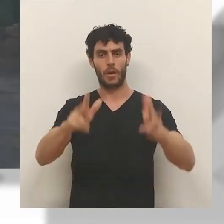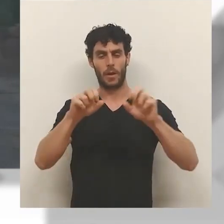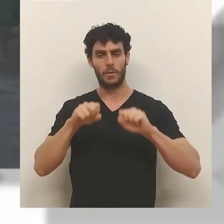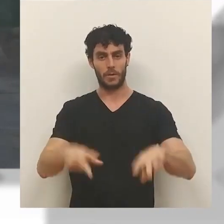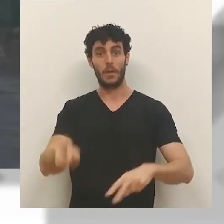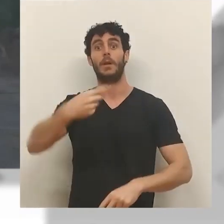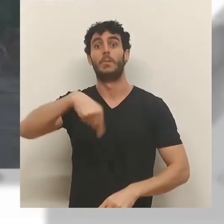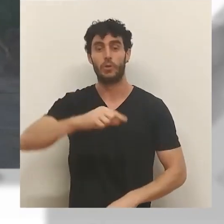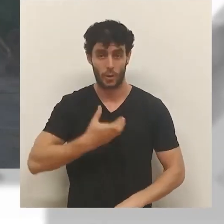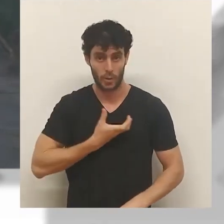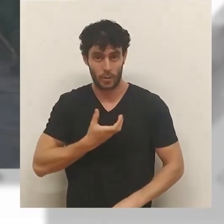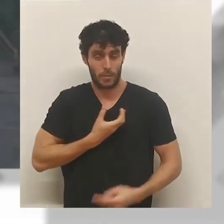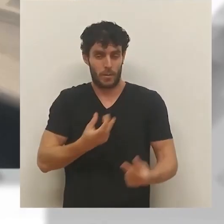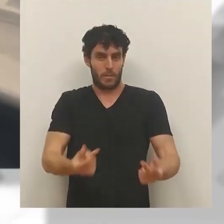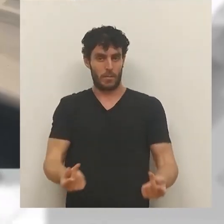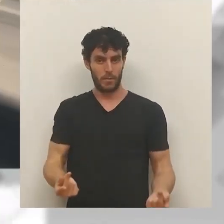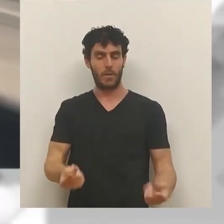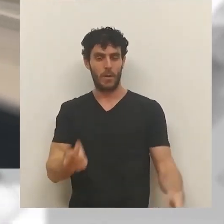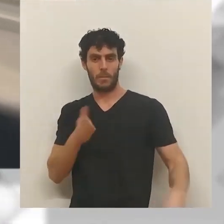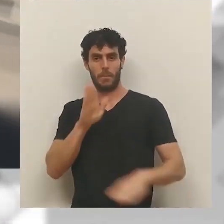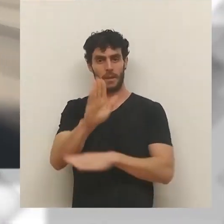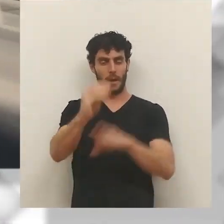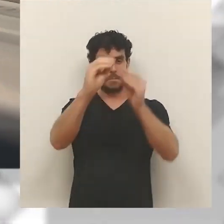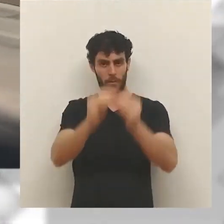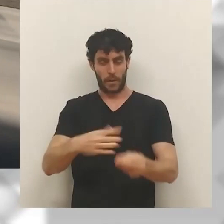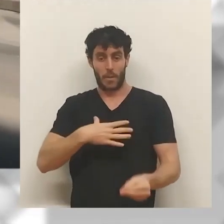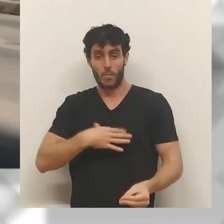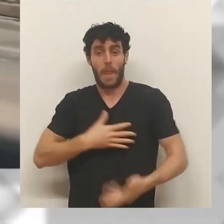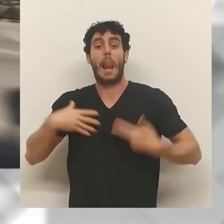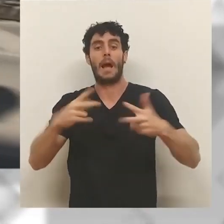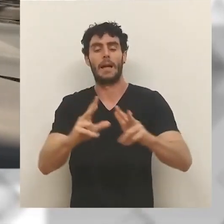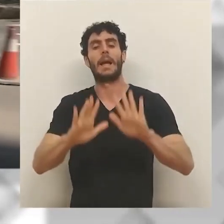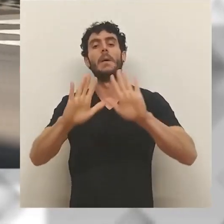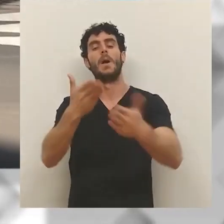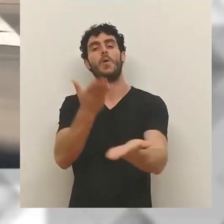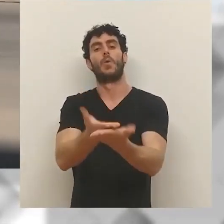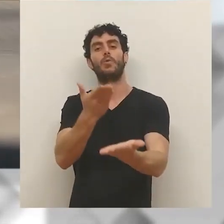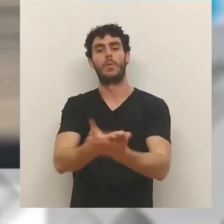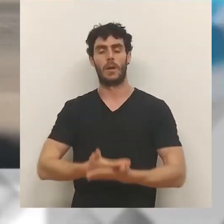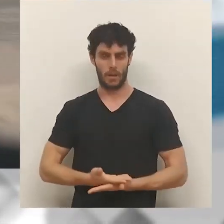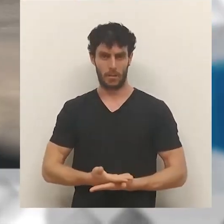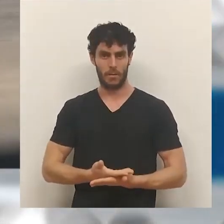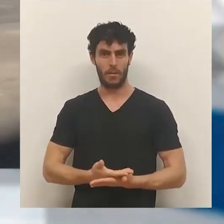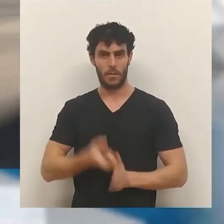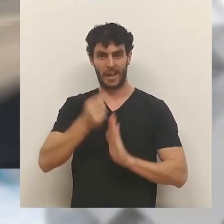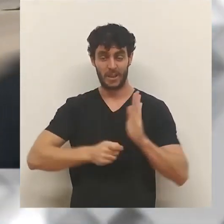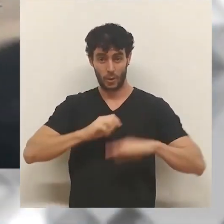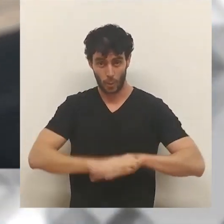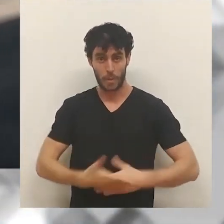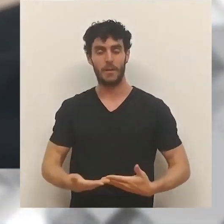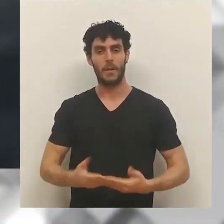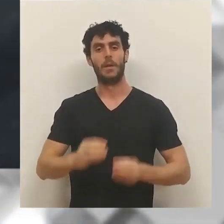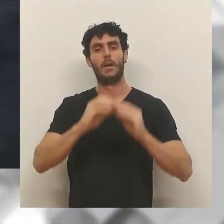y lo hizo sin autorización. Ustedes, Ayuntamiento de Logroño, pueden presentar una modificación, la que quieran, pero deben